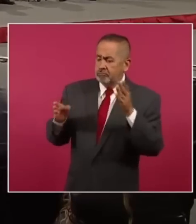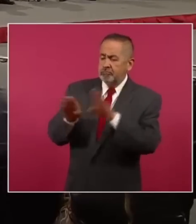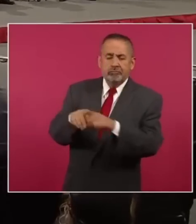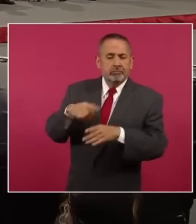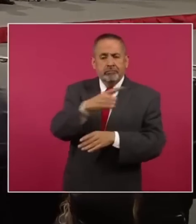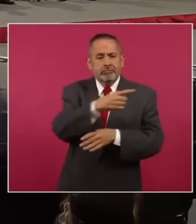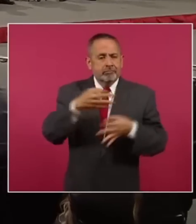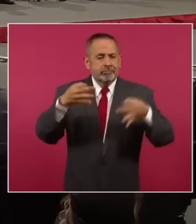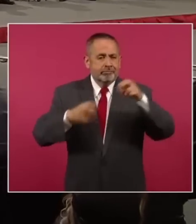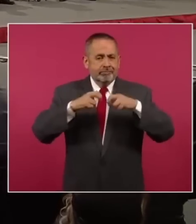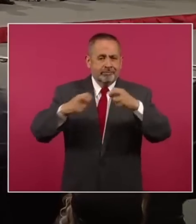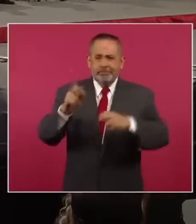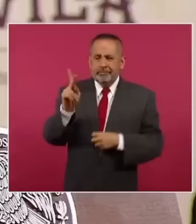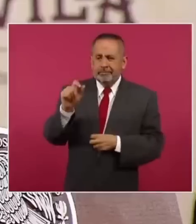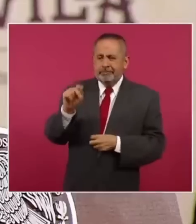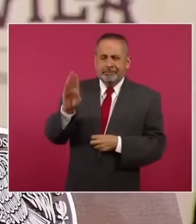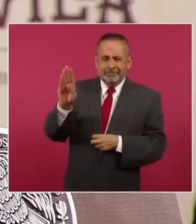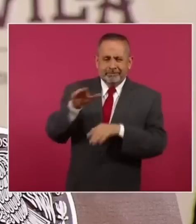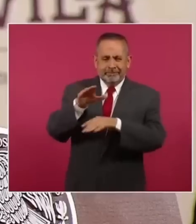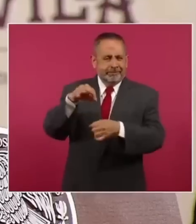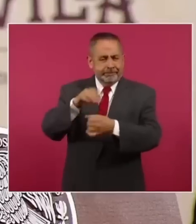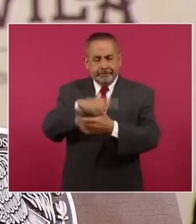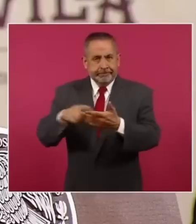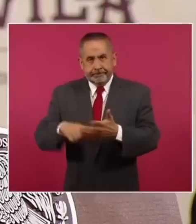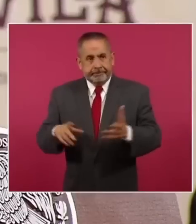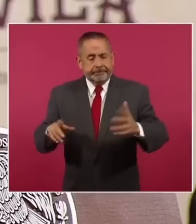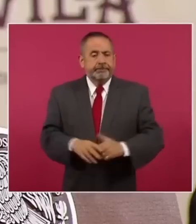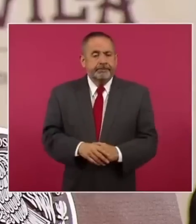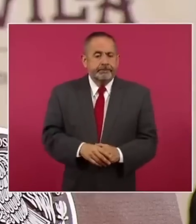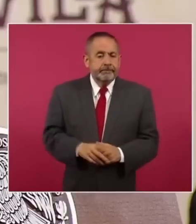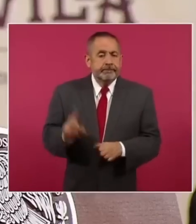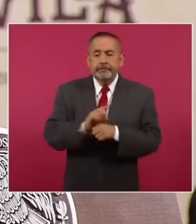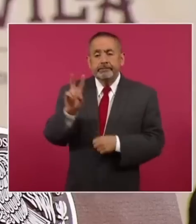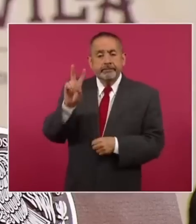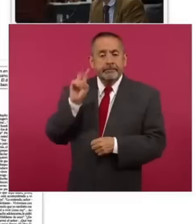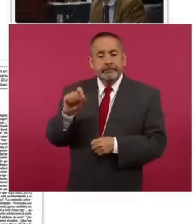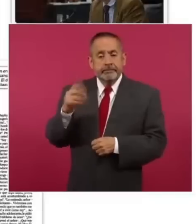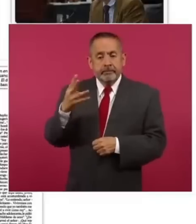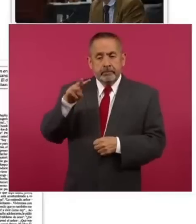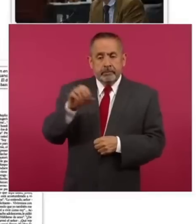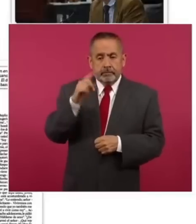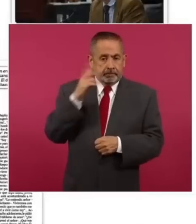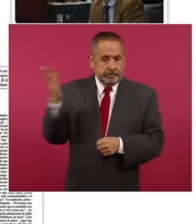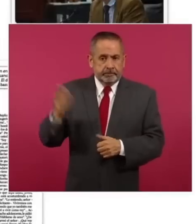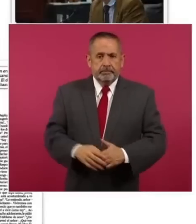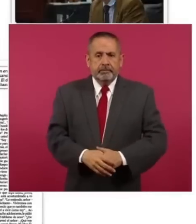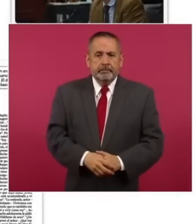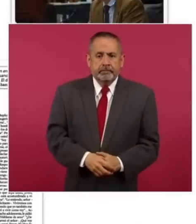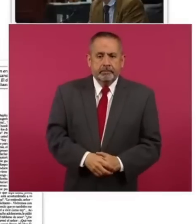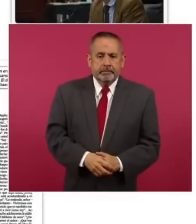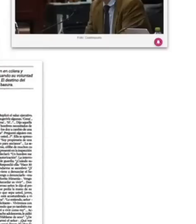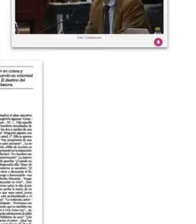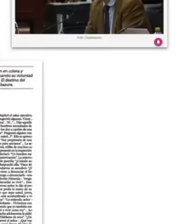ministro al Plan B en materia electoral. El viernes 24 de marzo, el ministro de la Corte, Javier